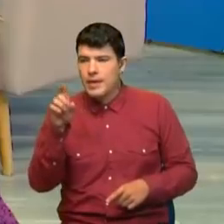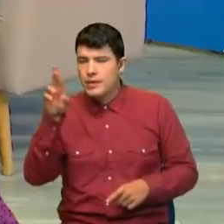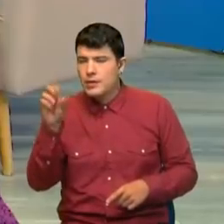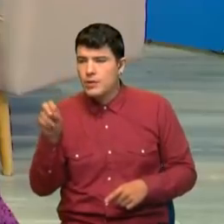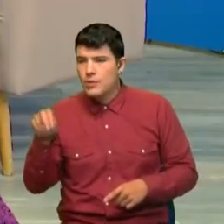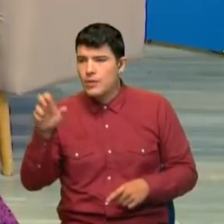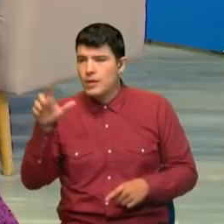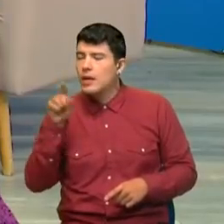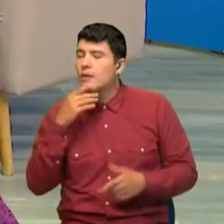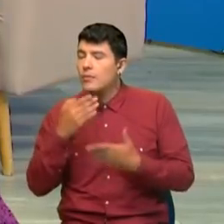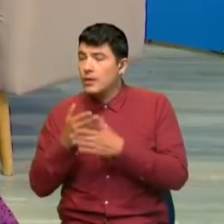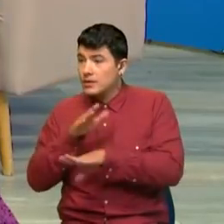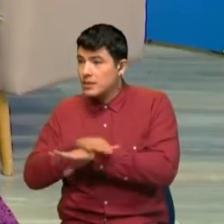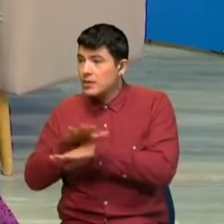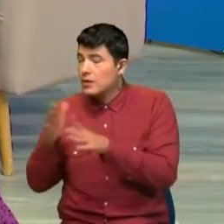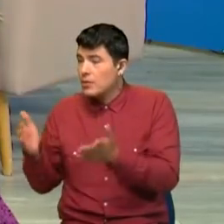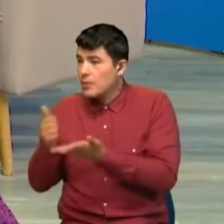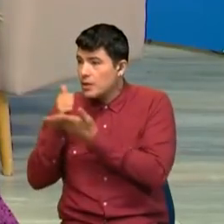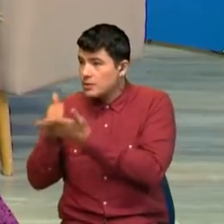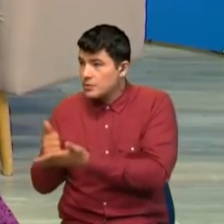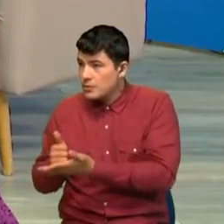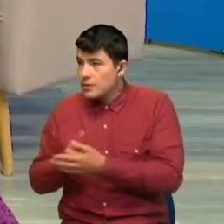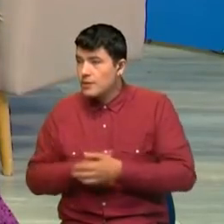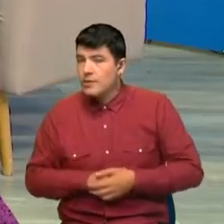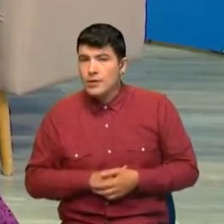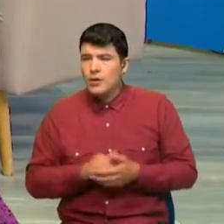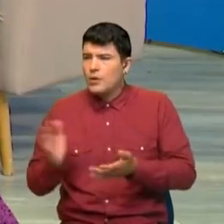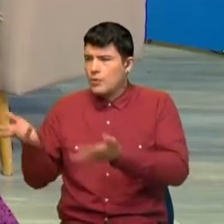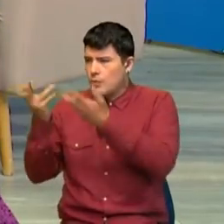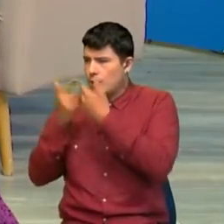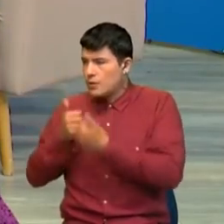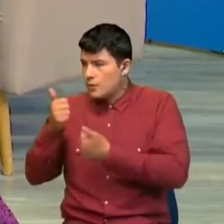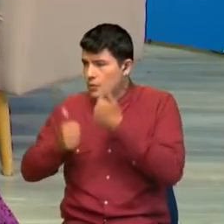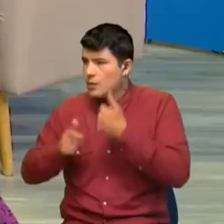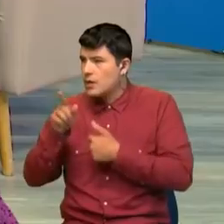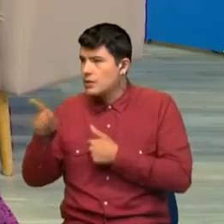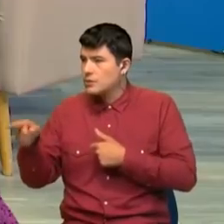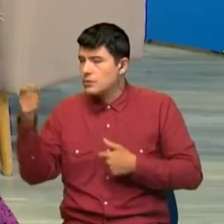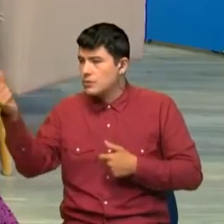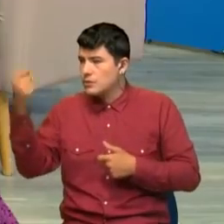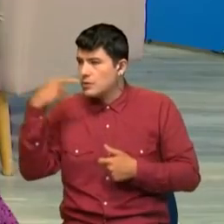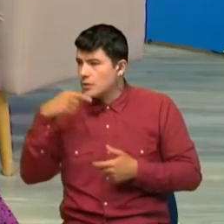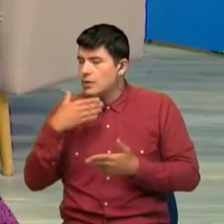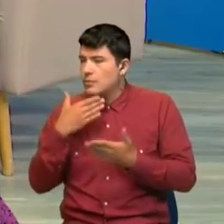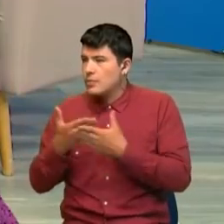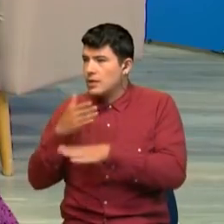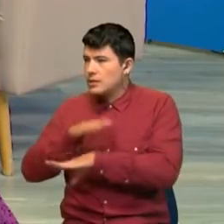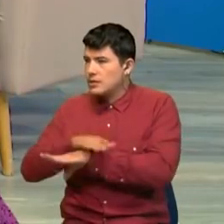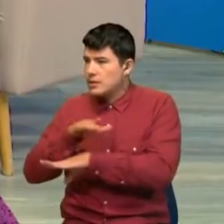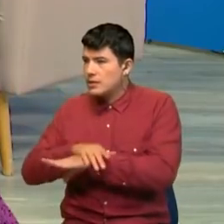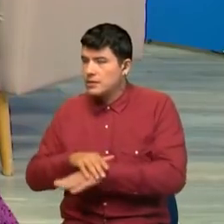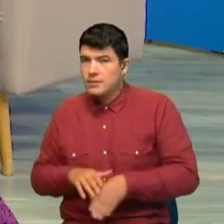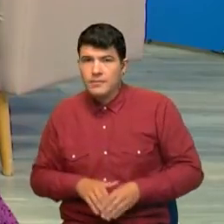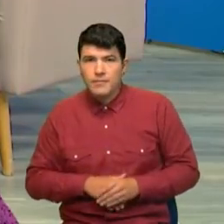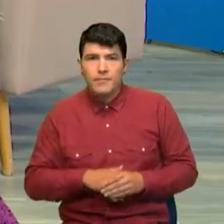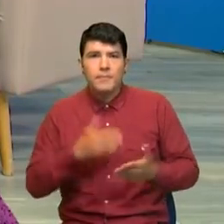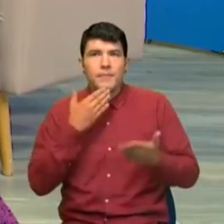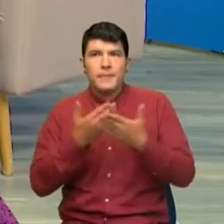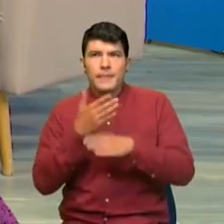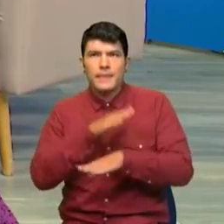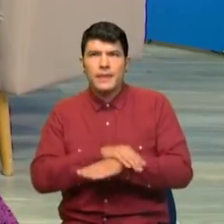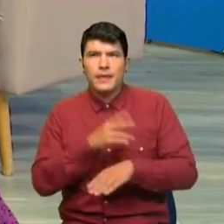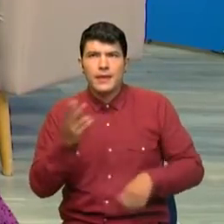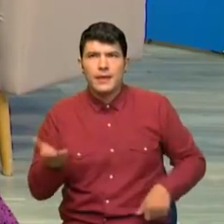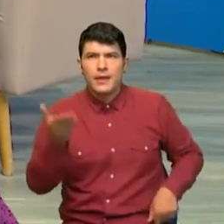Sí. Cuéntenos, don Pedronel, ¿cuál es su inquietud? Buenas tardes. ¿Cómo está, señora? ¿Bien, bien? Bien, bien,